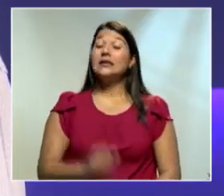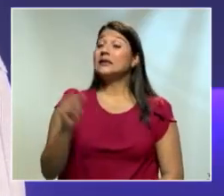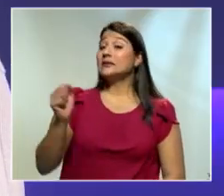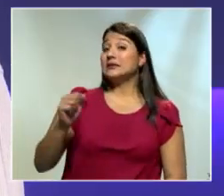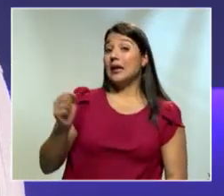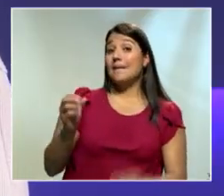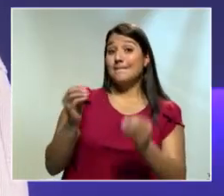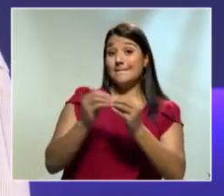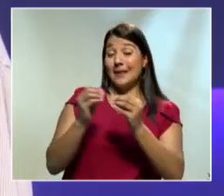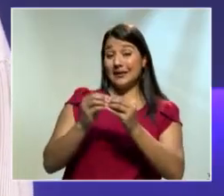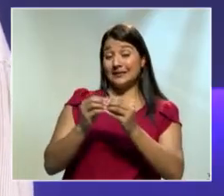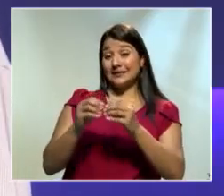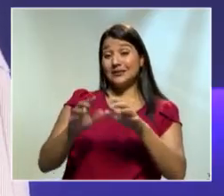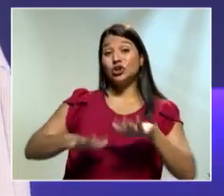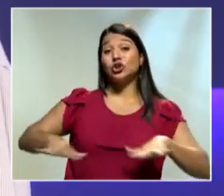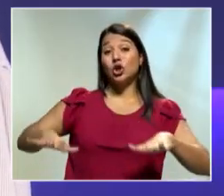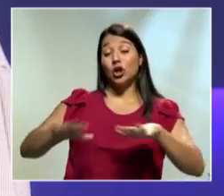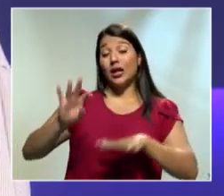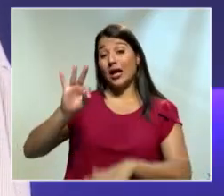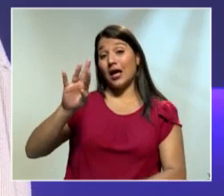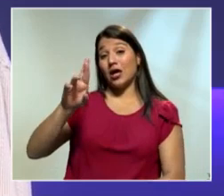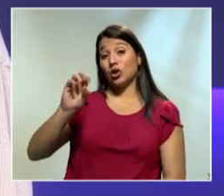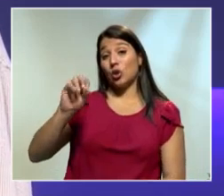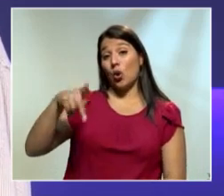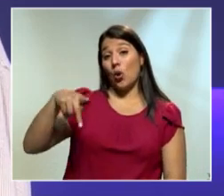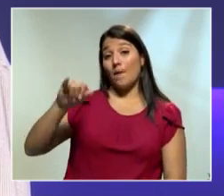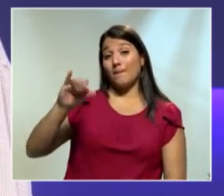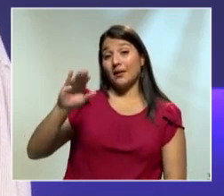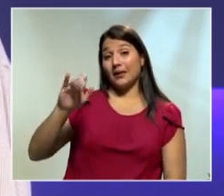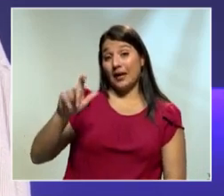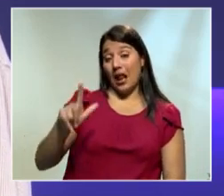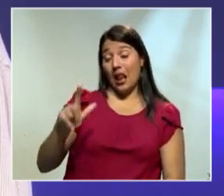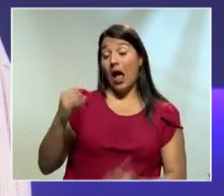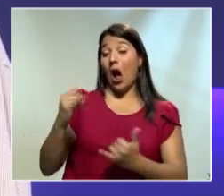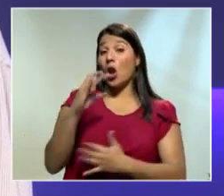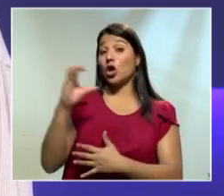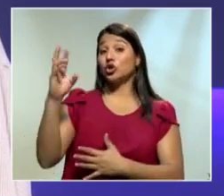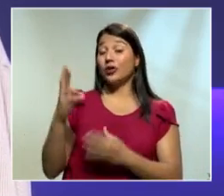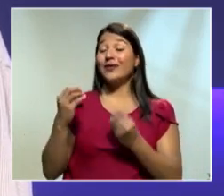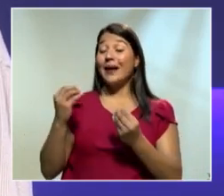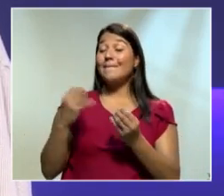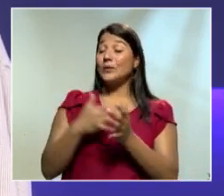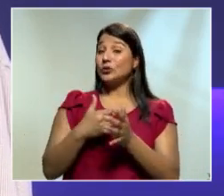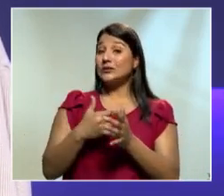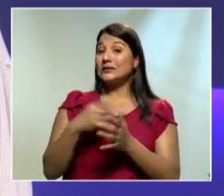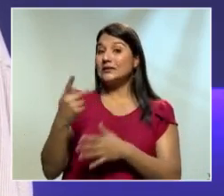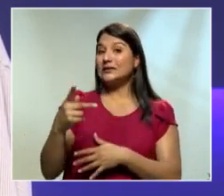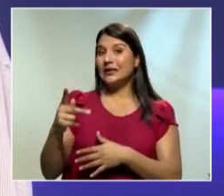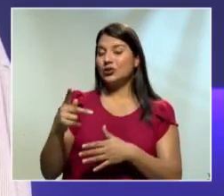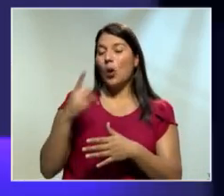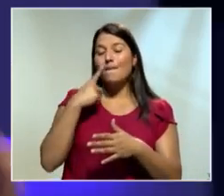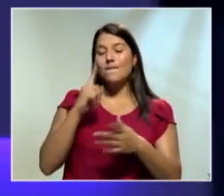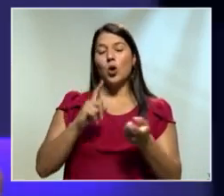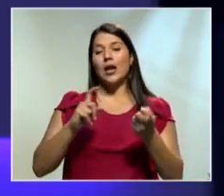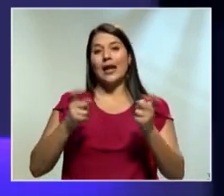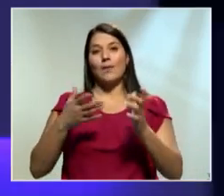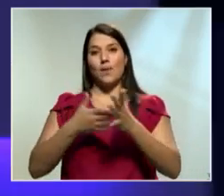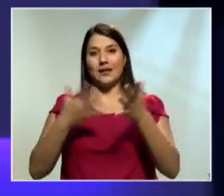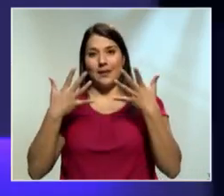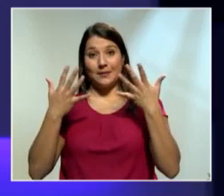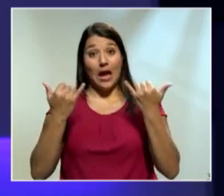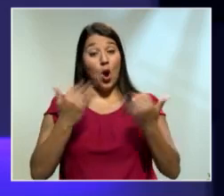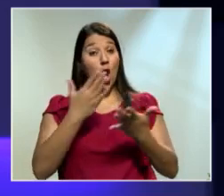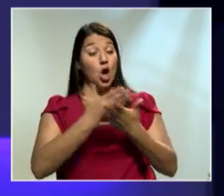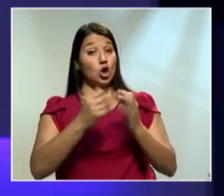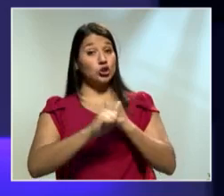bueno, en la zona tropical, Costa Rica está en una zona de alta vulnerabilidad ante el cambio climático. Vamos a un corte